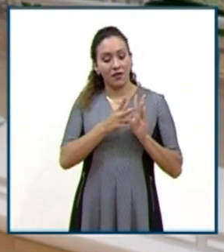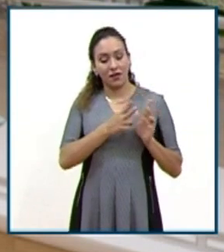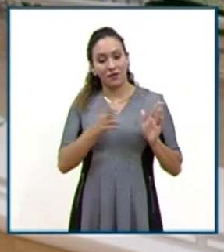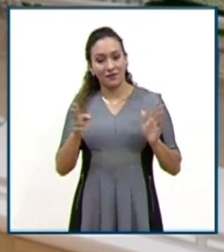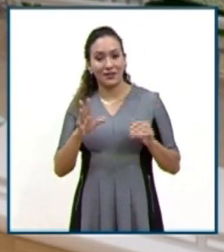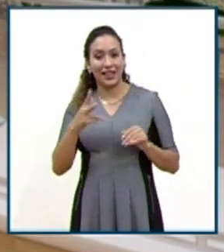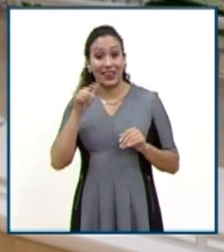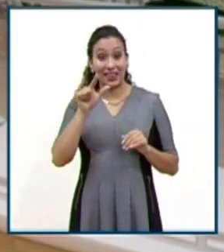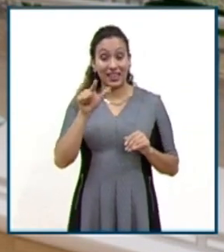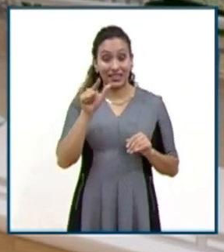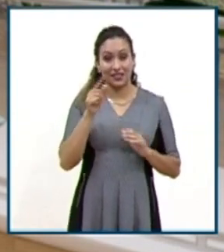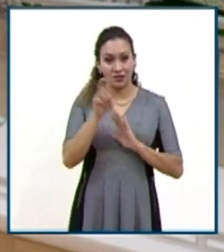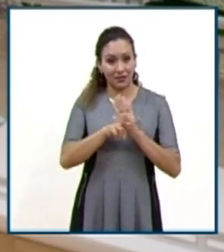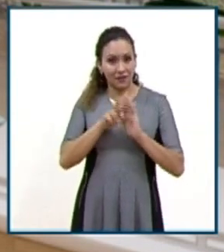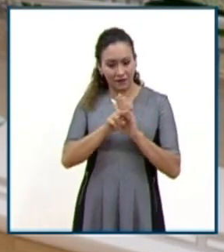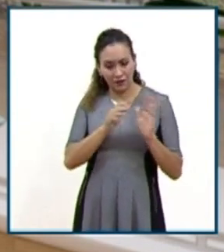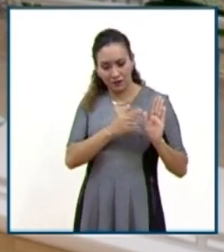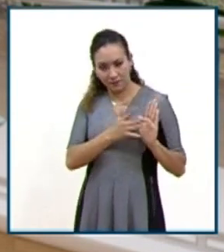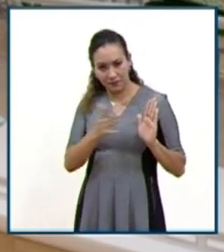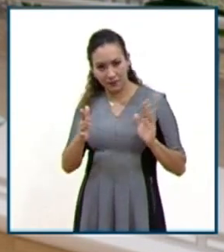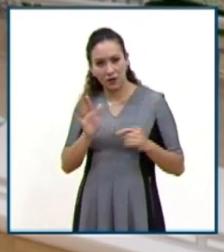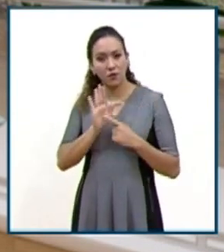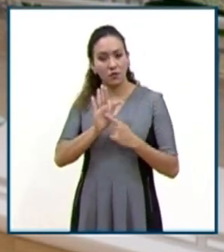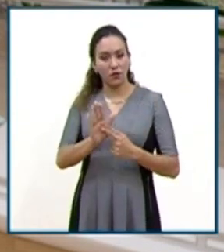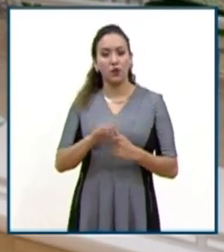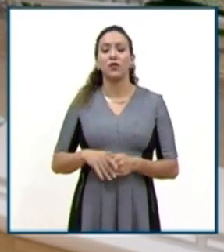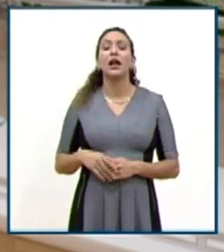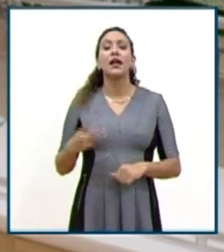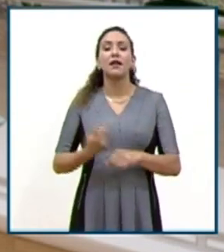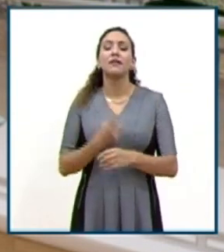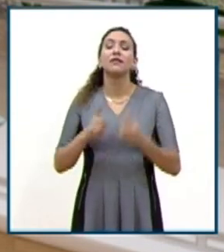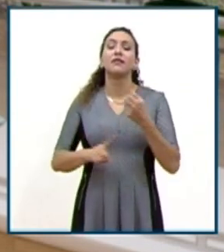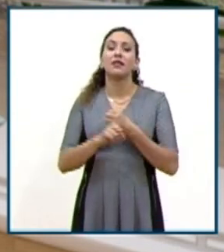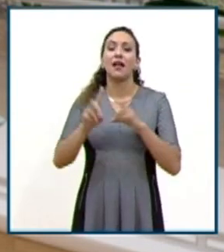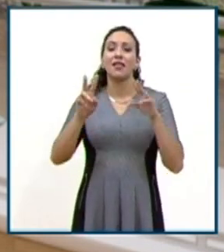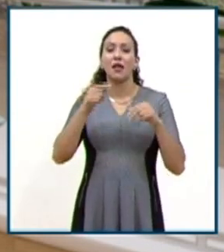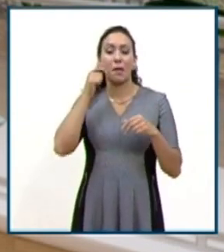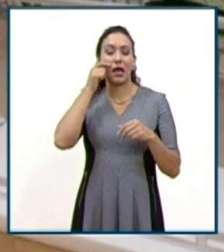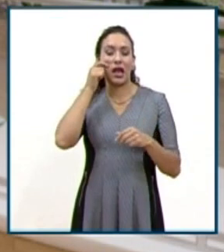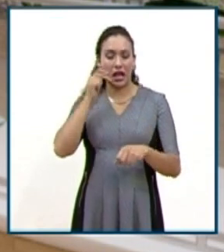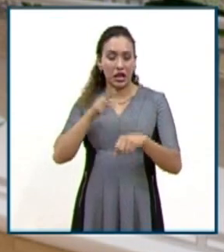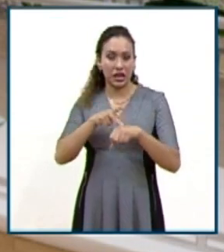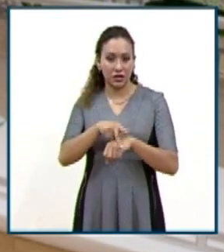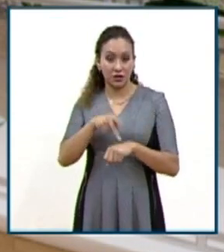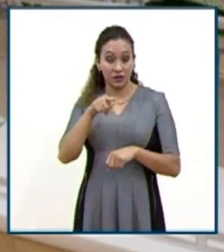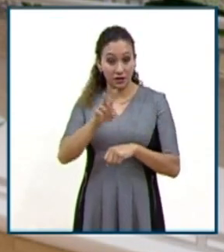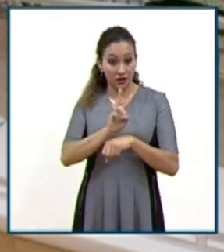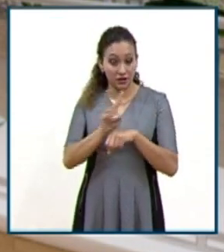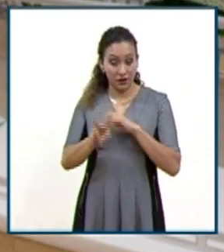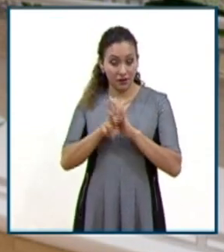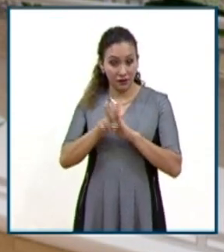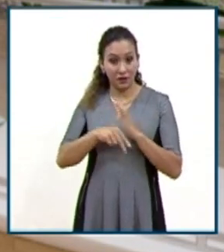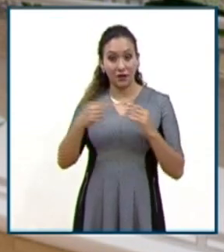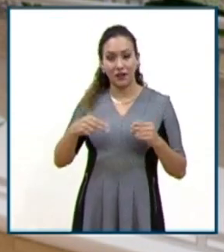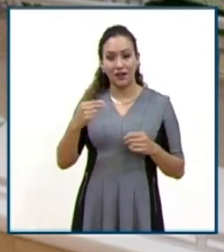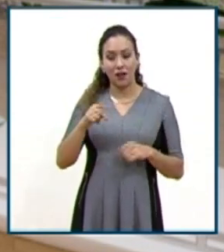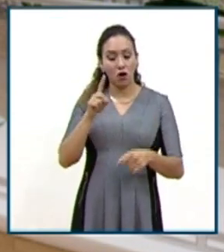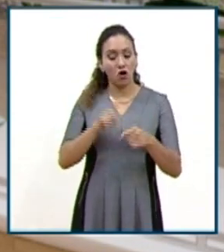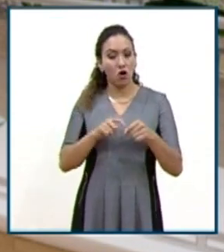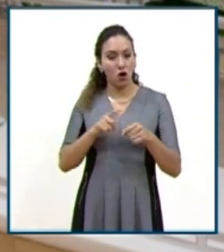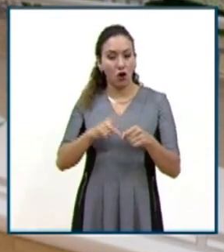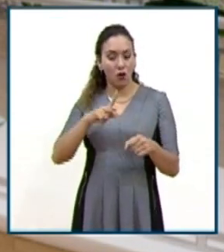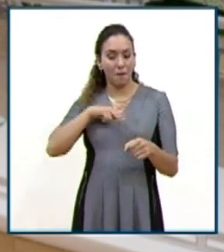para que una persona imputada pueda continuar su proceso penal en libertad. Van desde la firma periódica en